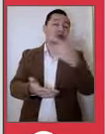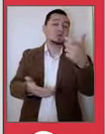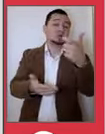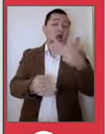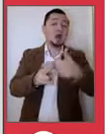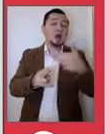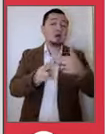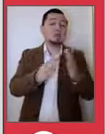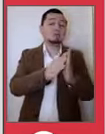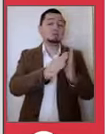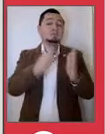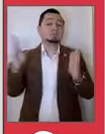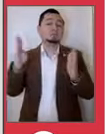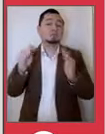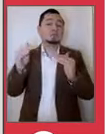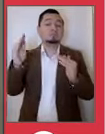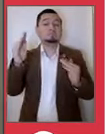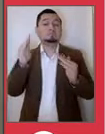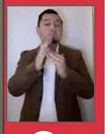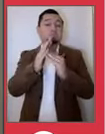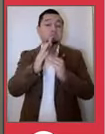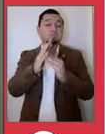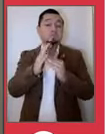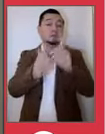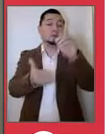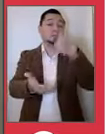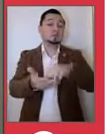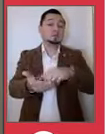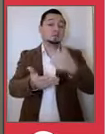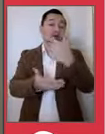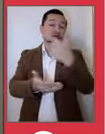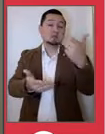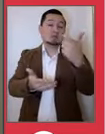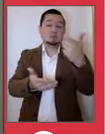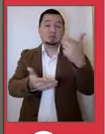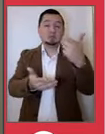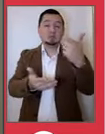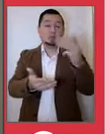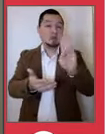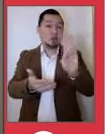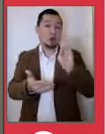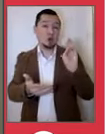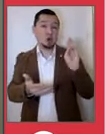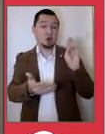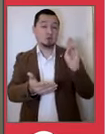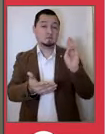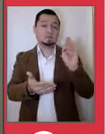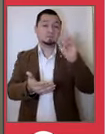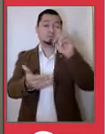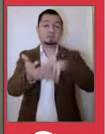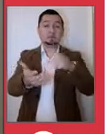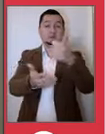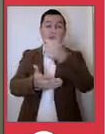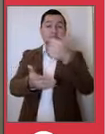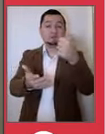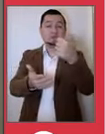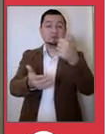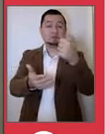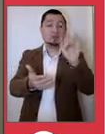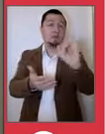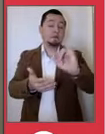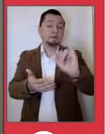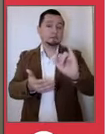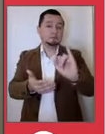llegar al nivel más alto que ha sido de 1700 el miércoles y de 1696 el